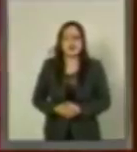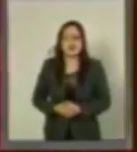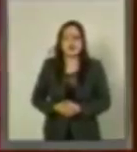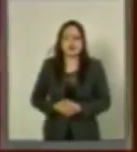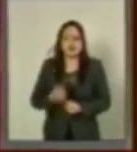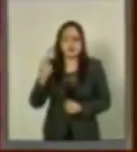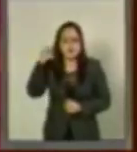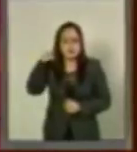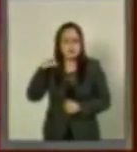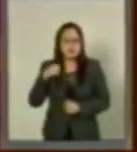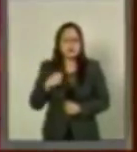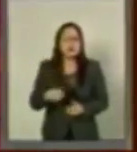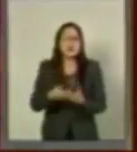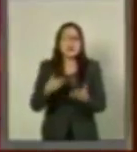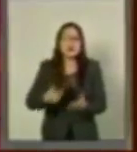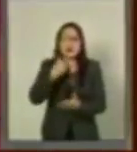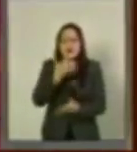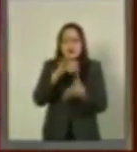lo siguiente.